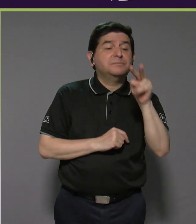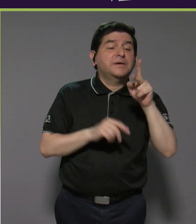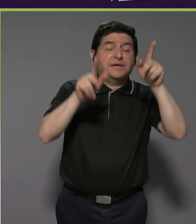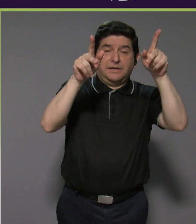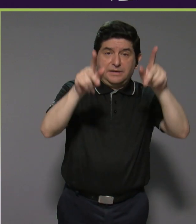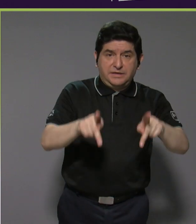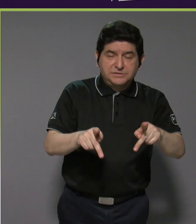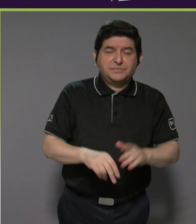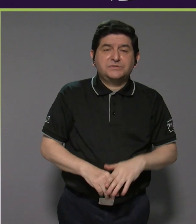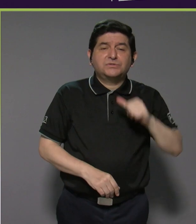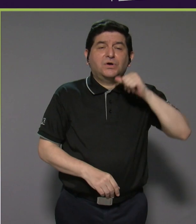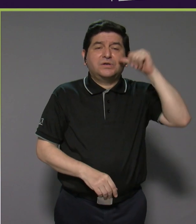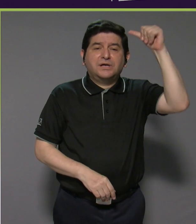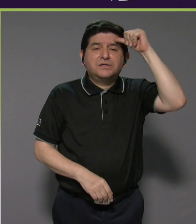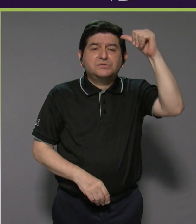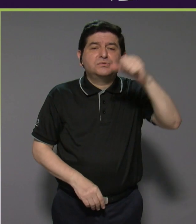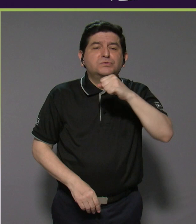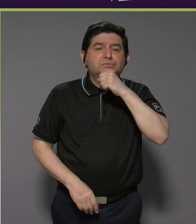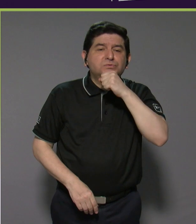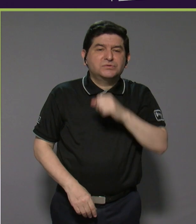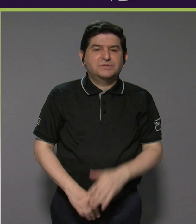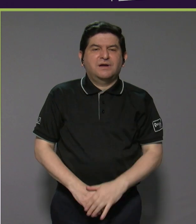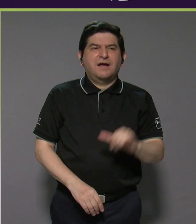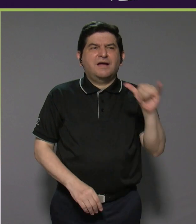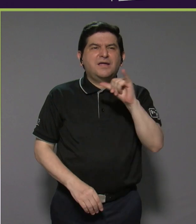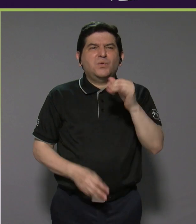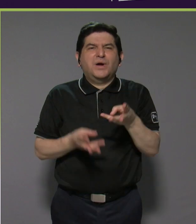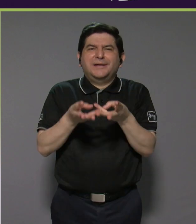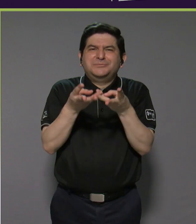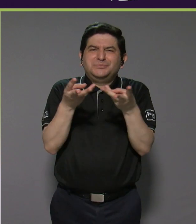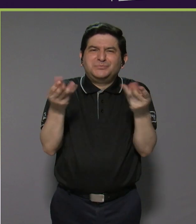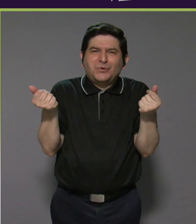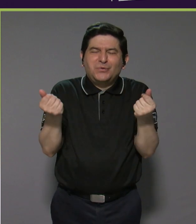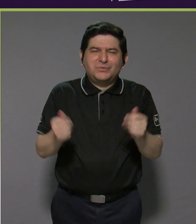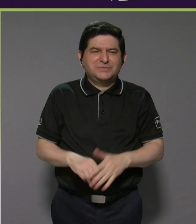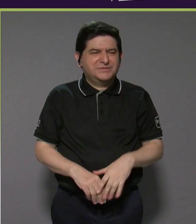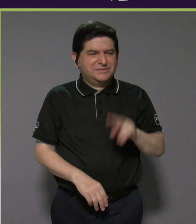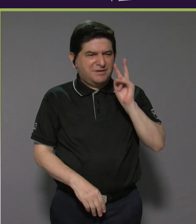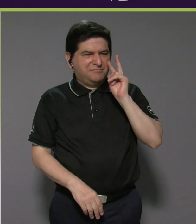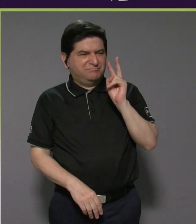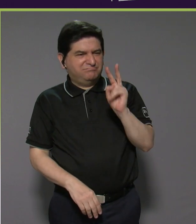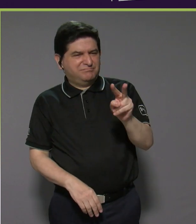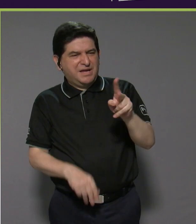personas mayores también hace que las veamos como